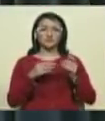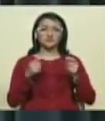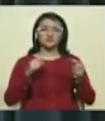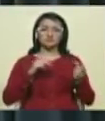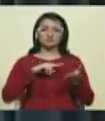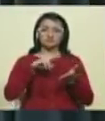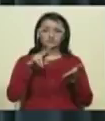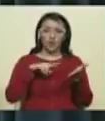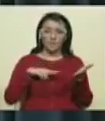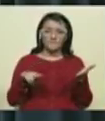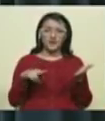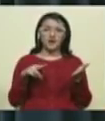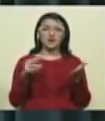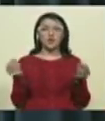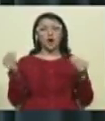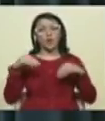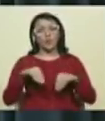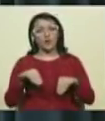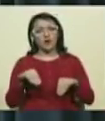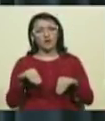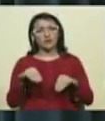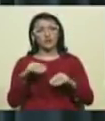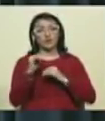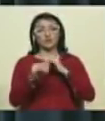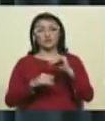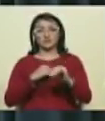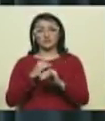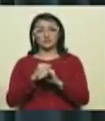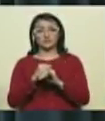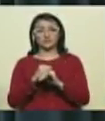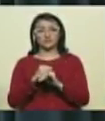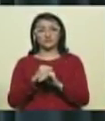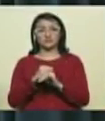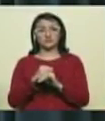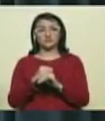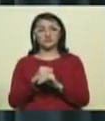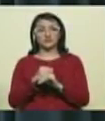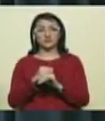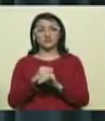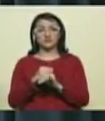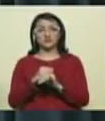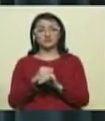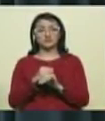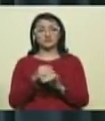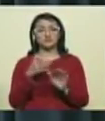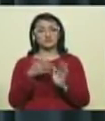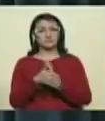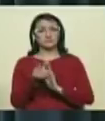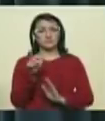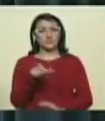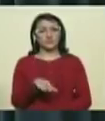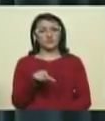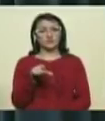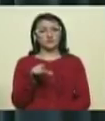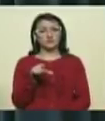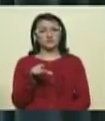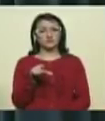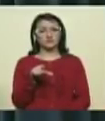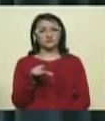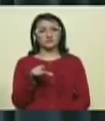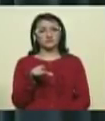tratados, convenios o acuerdos internacionales. Esa es la razón por la